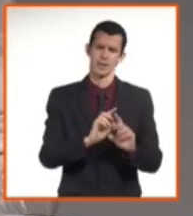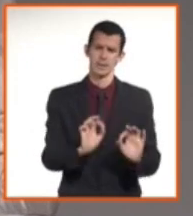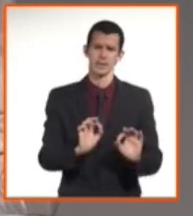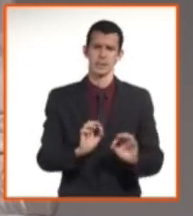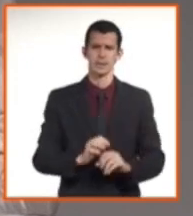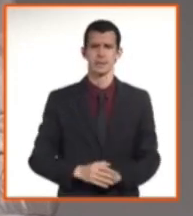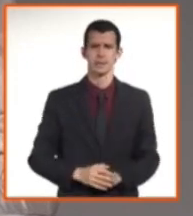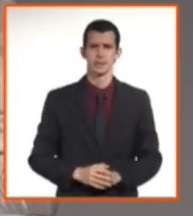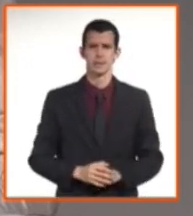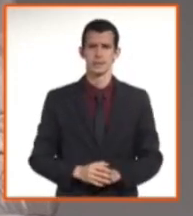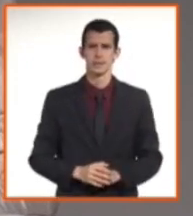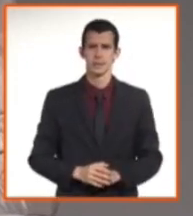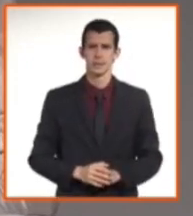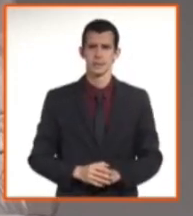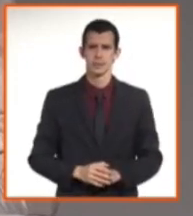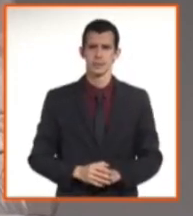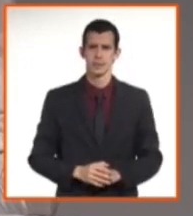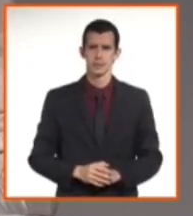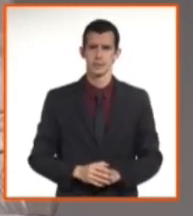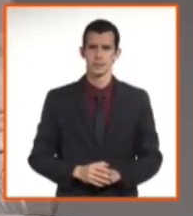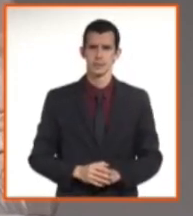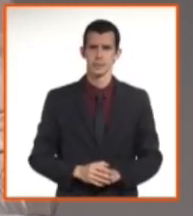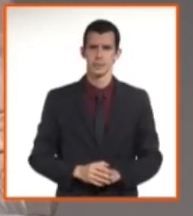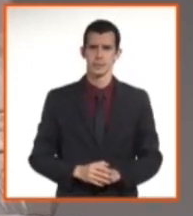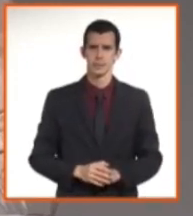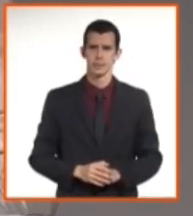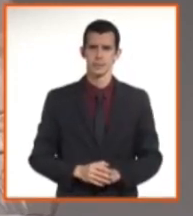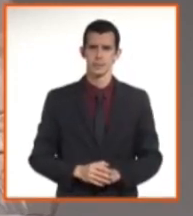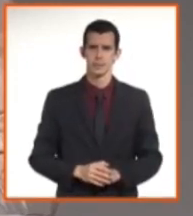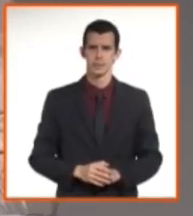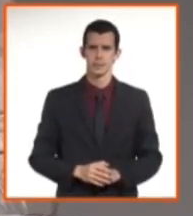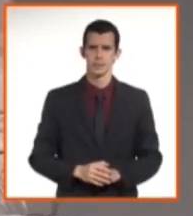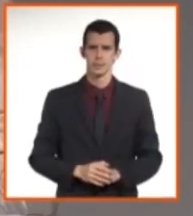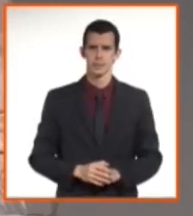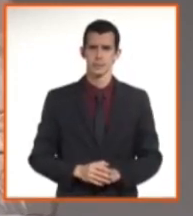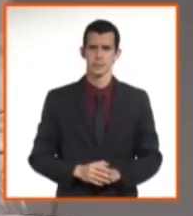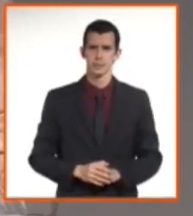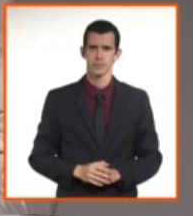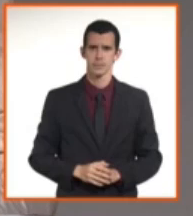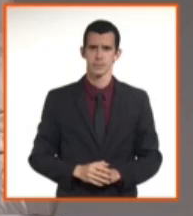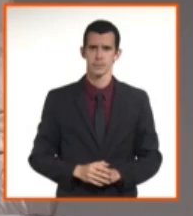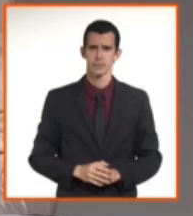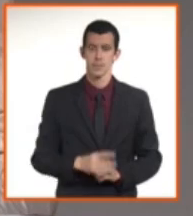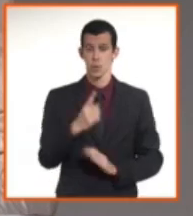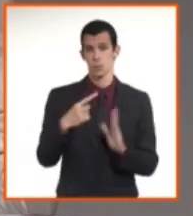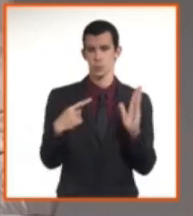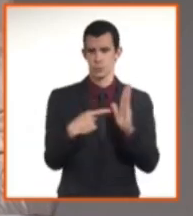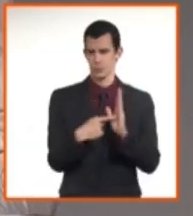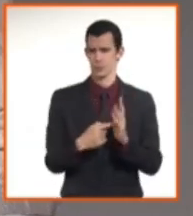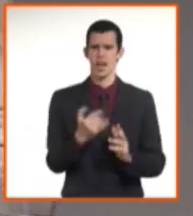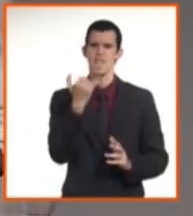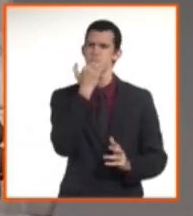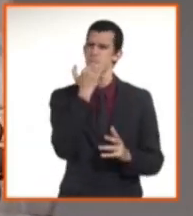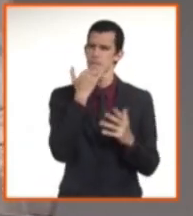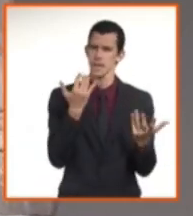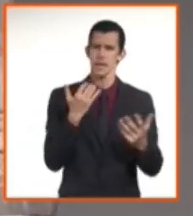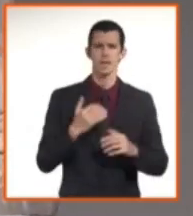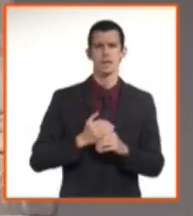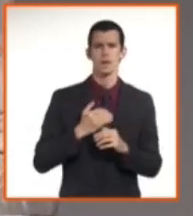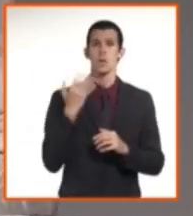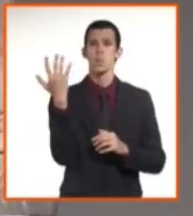provocado por las inclemencias del tiempo, fundamentalmente. Nosotros, el sistema, en su gran mayoría, es un sistema